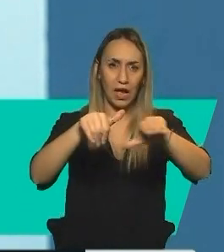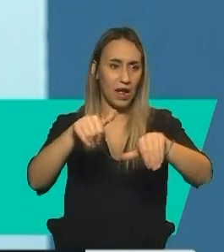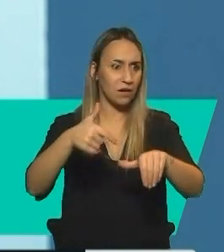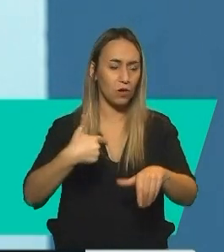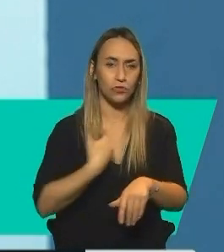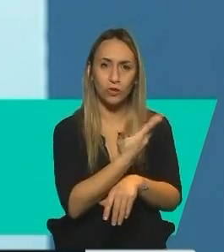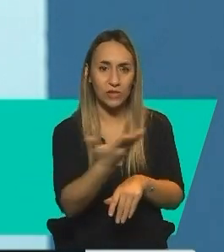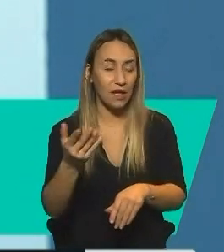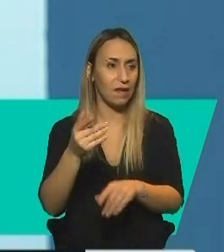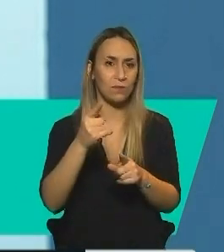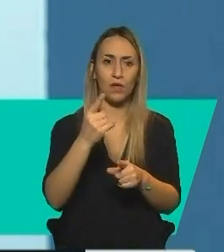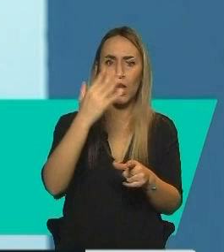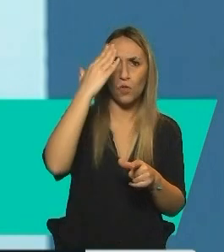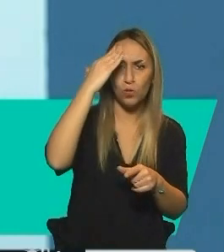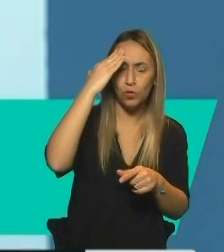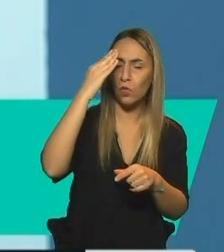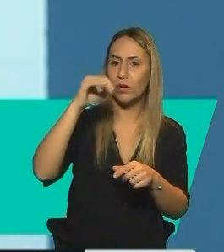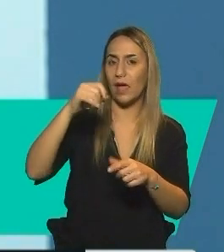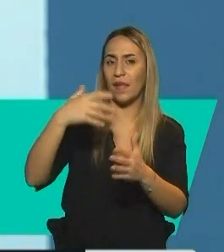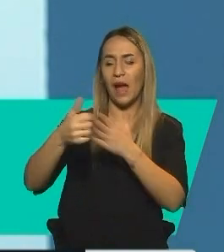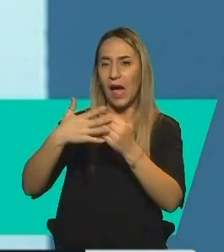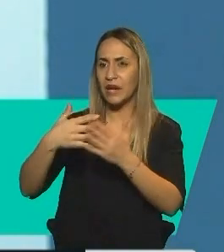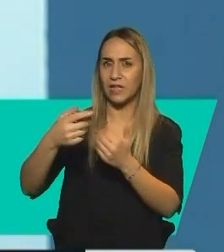la cultura, artísticas, etc.